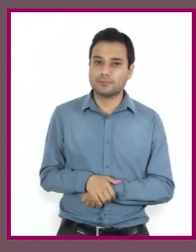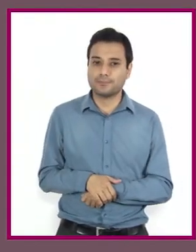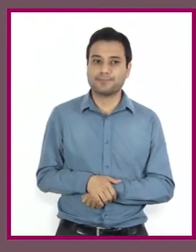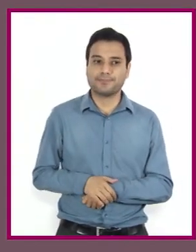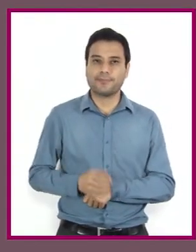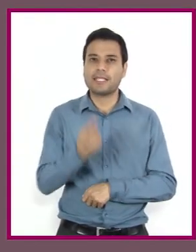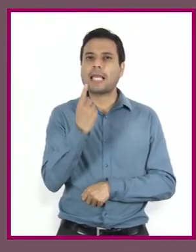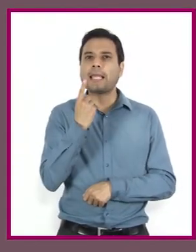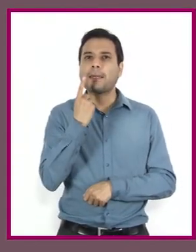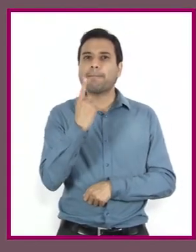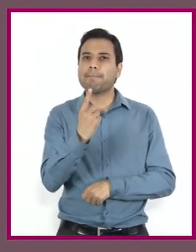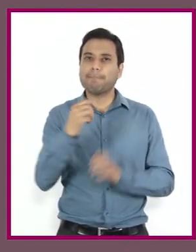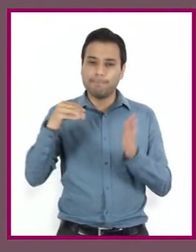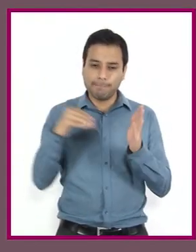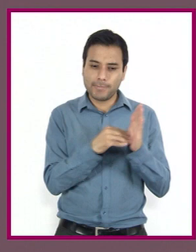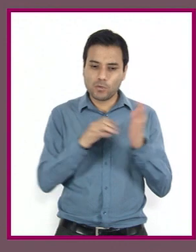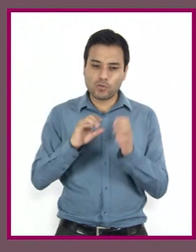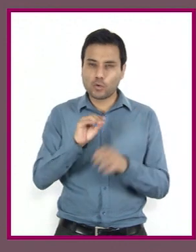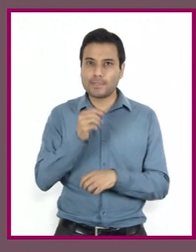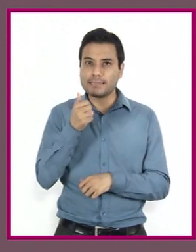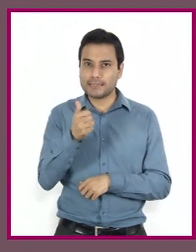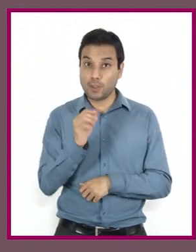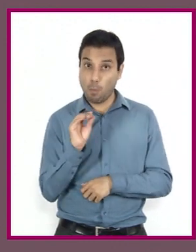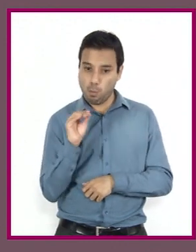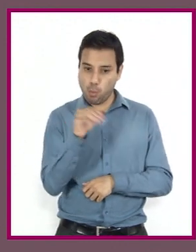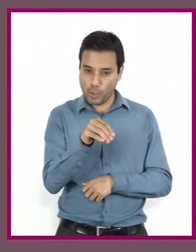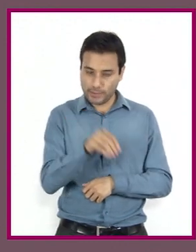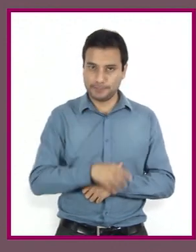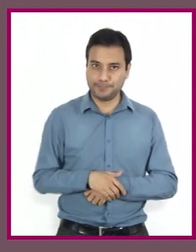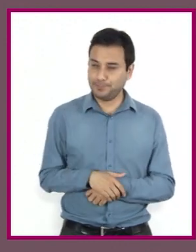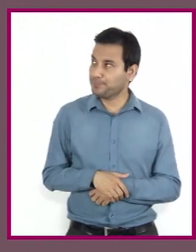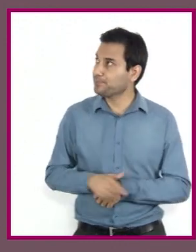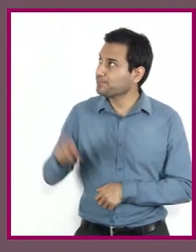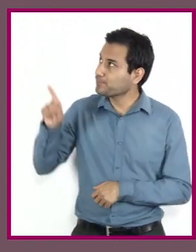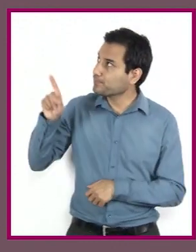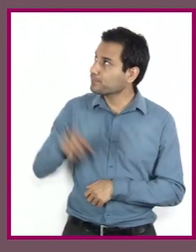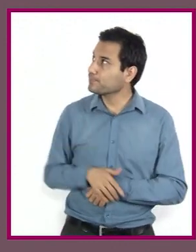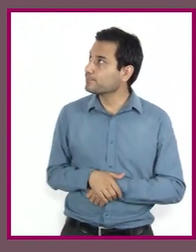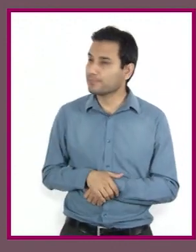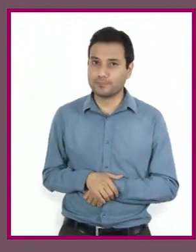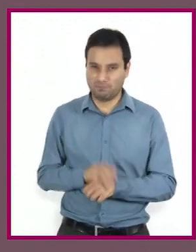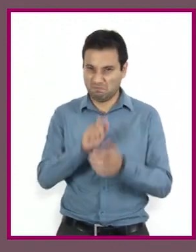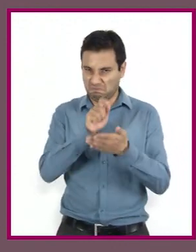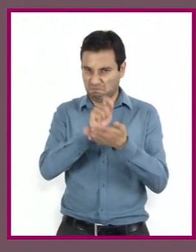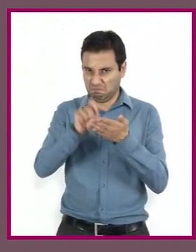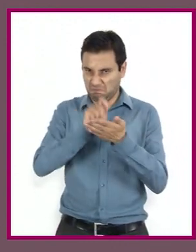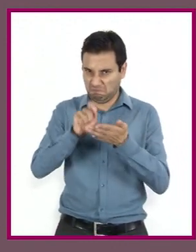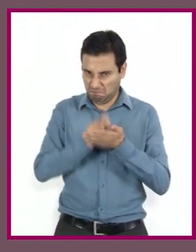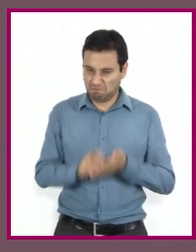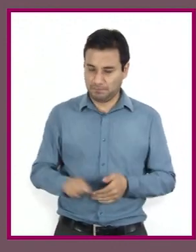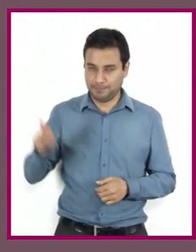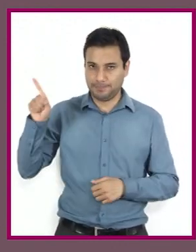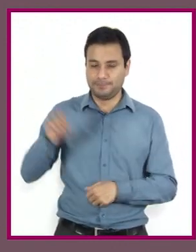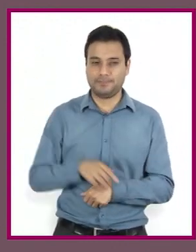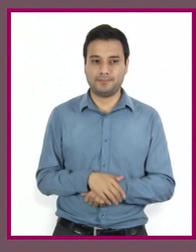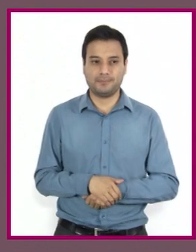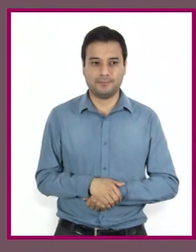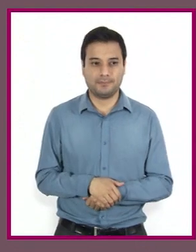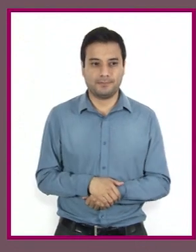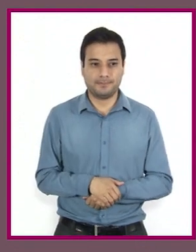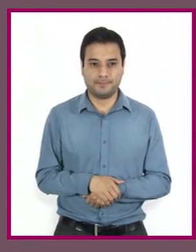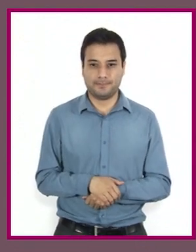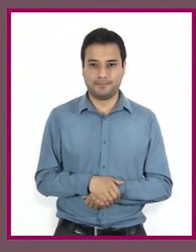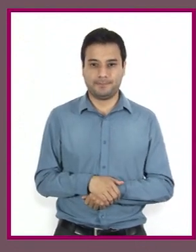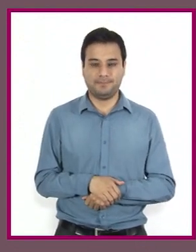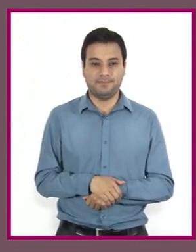reforma de 1996 agregaremos autonomía al IFE. Su objetivo fue ciudadanizar la organización de